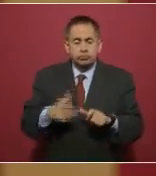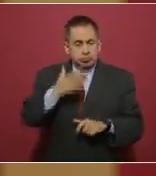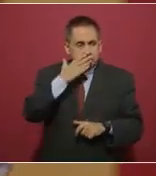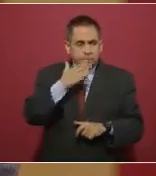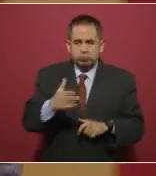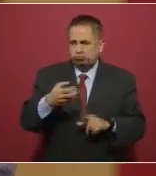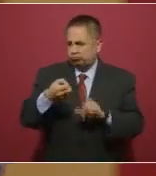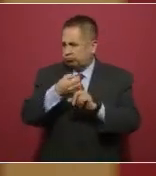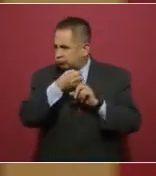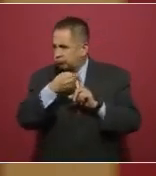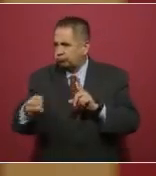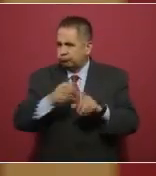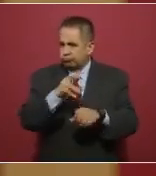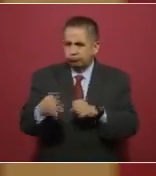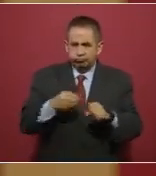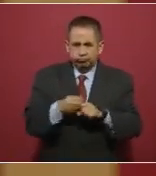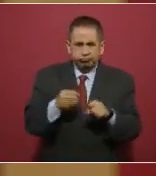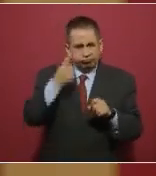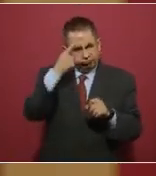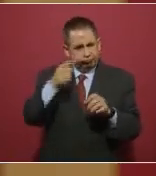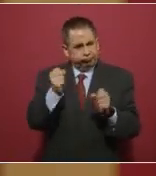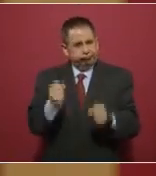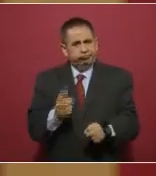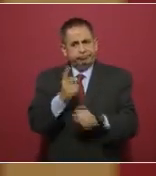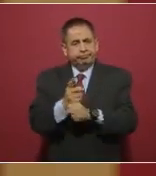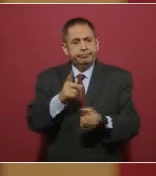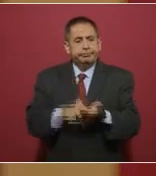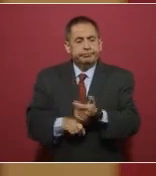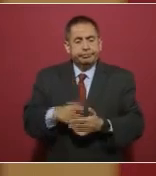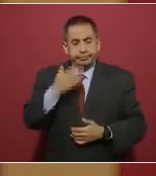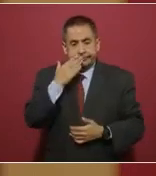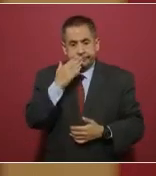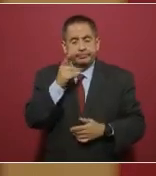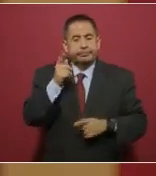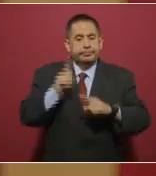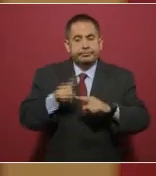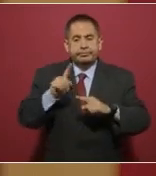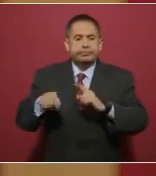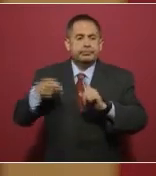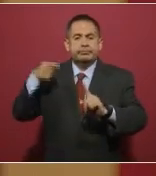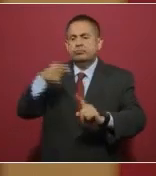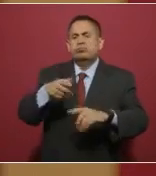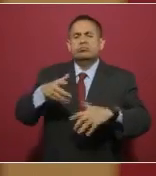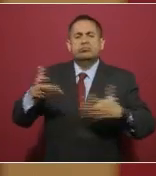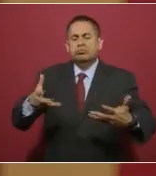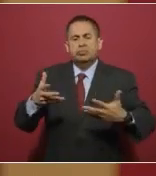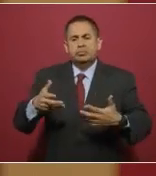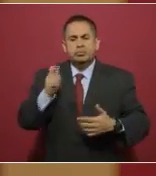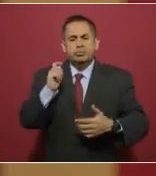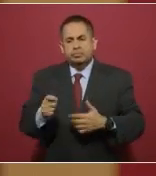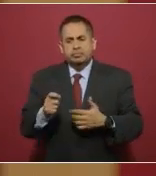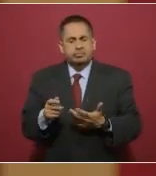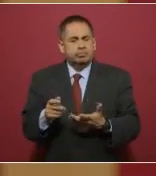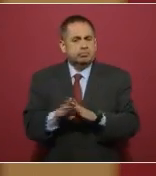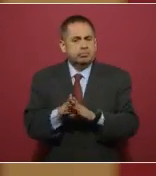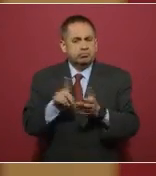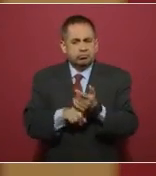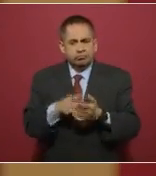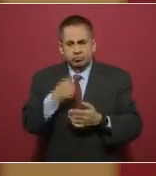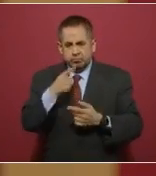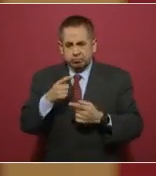buena organización para la seguridad, va a terminar